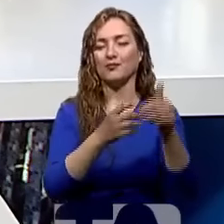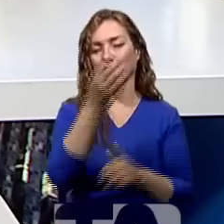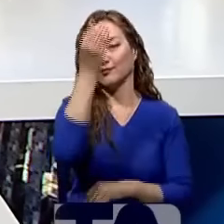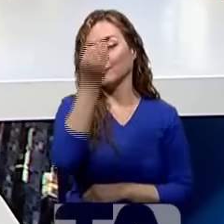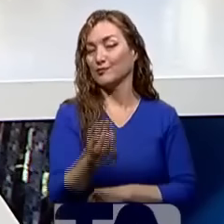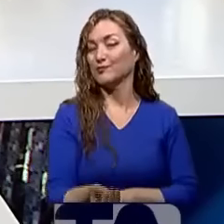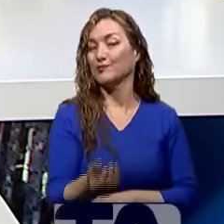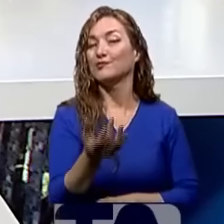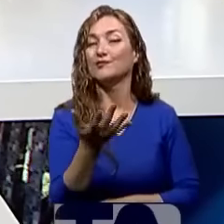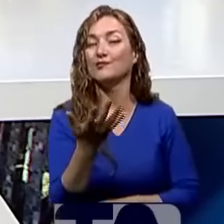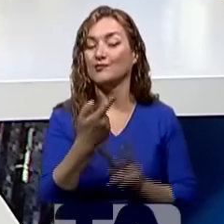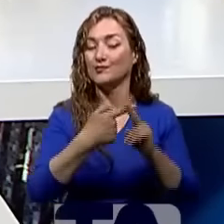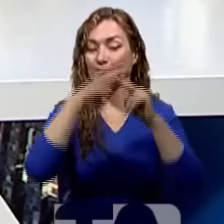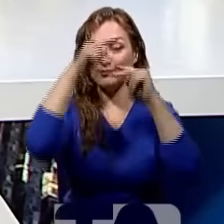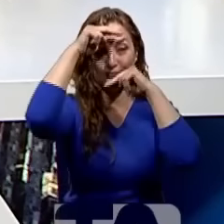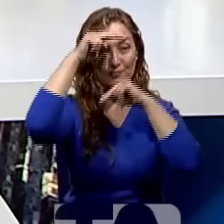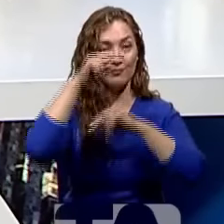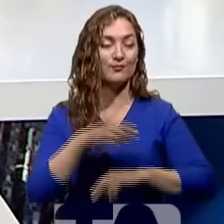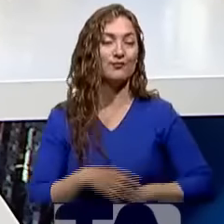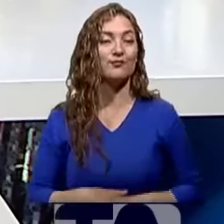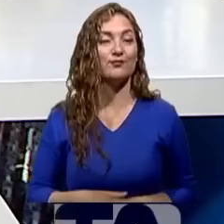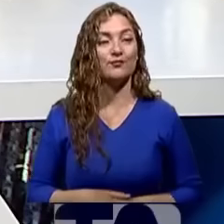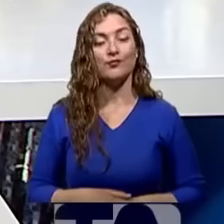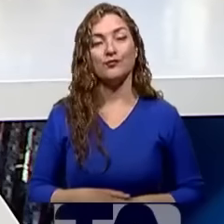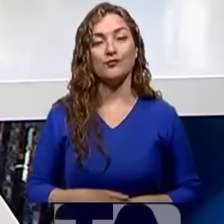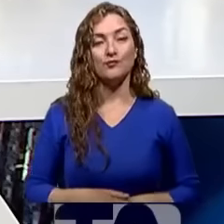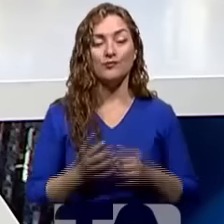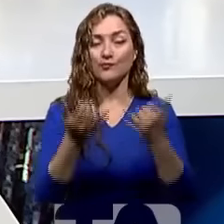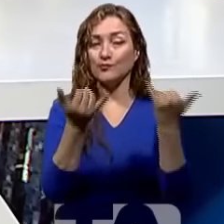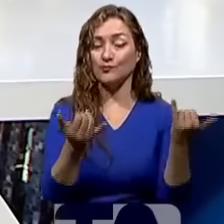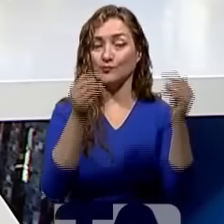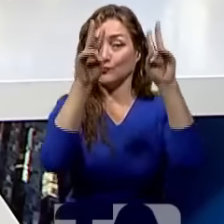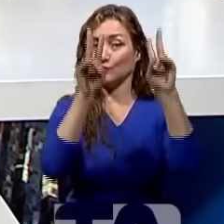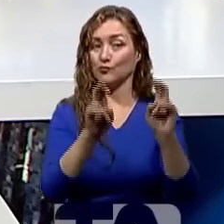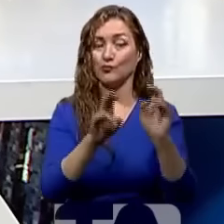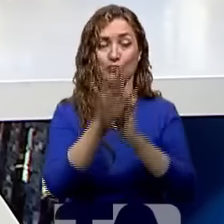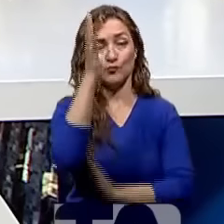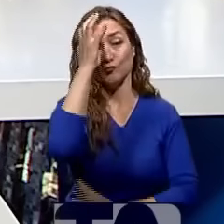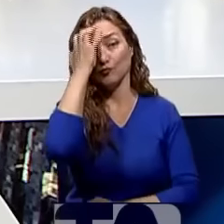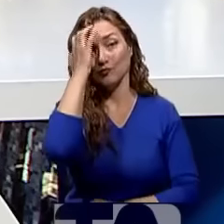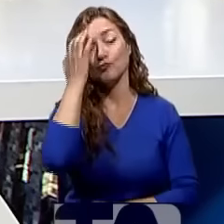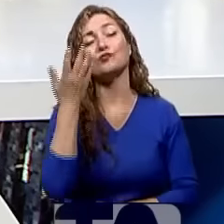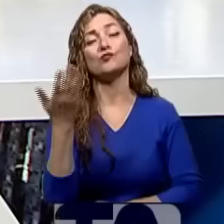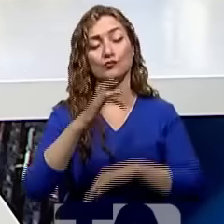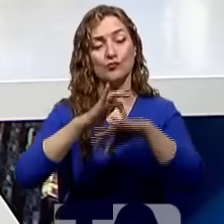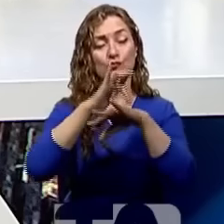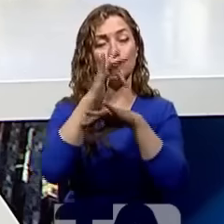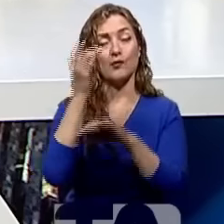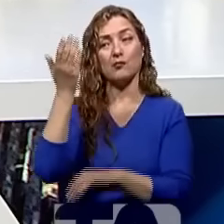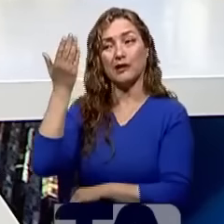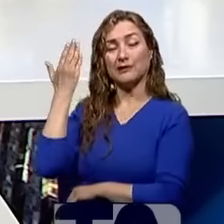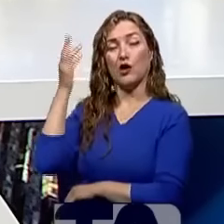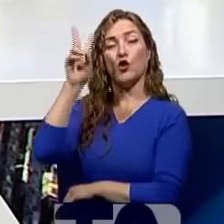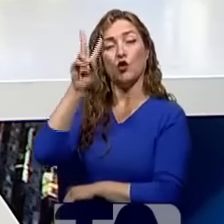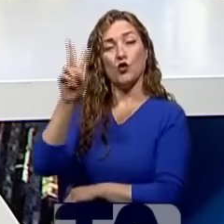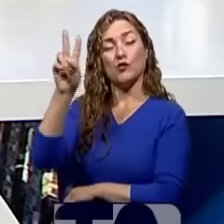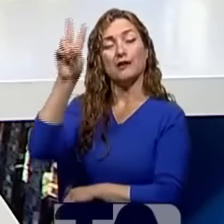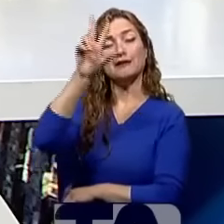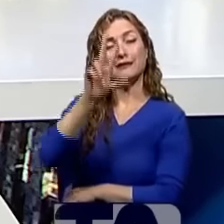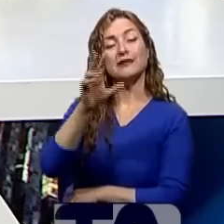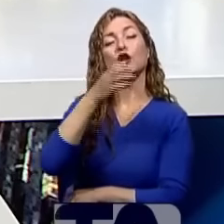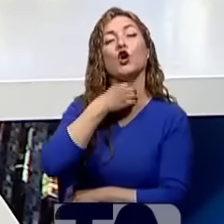buenos días y arrancamos con información. Así es, y vamos a empezar con temas un tanto preocupantes, y es que la madrugada del pasado viernes 23 de